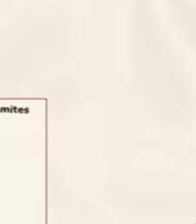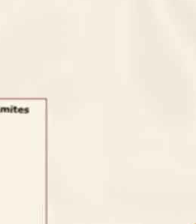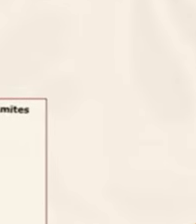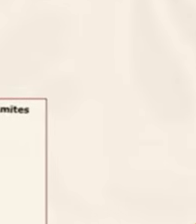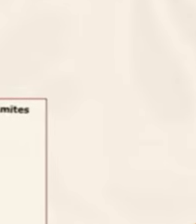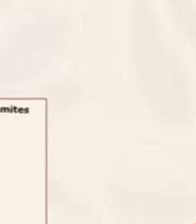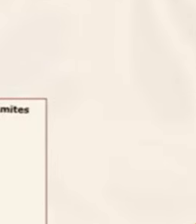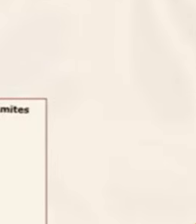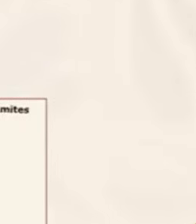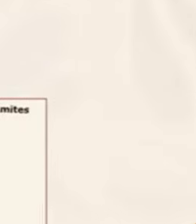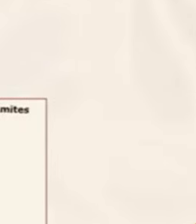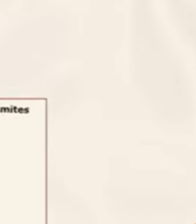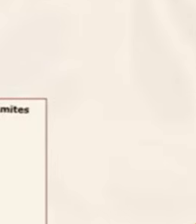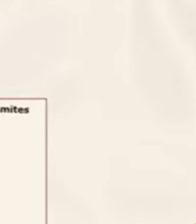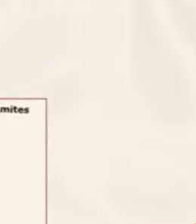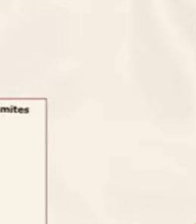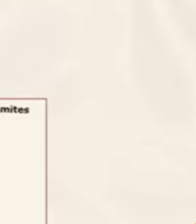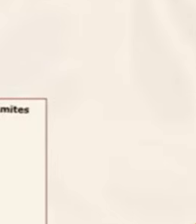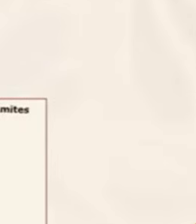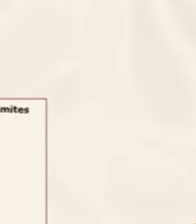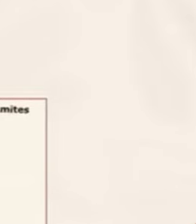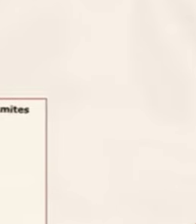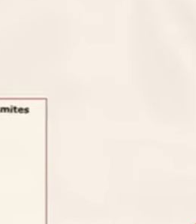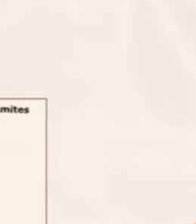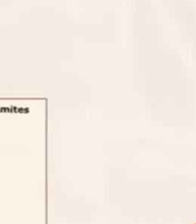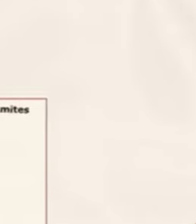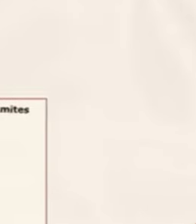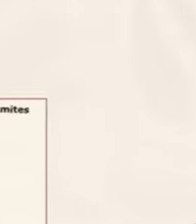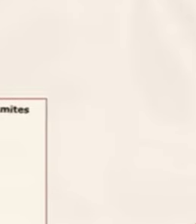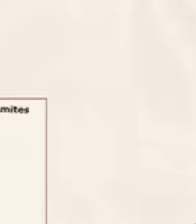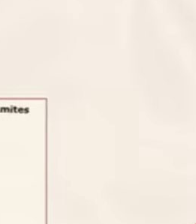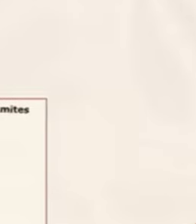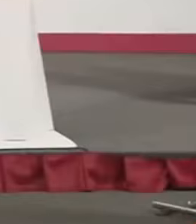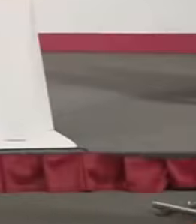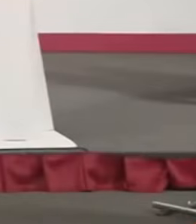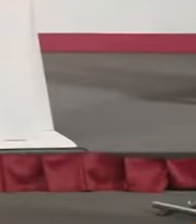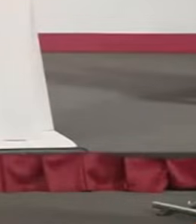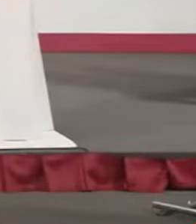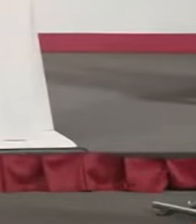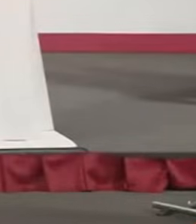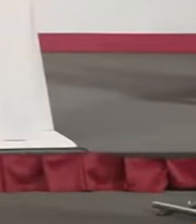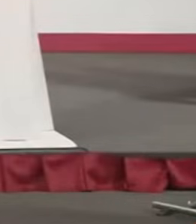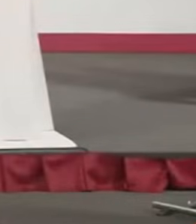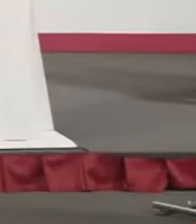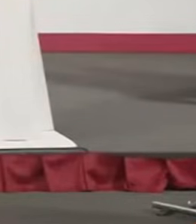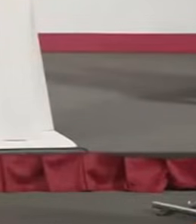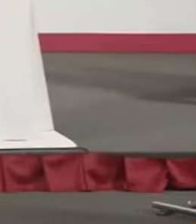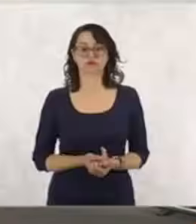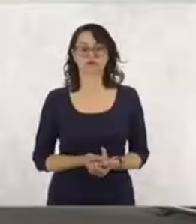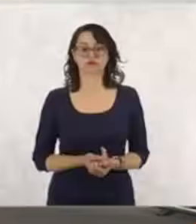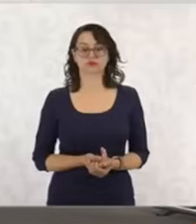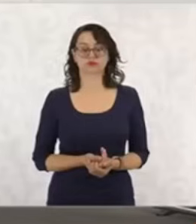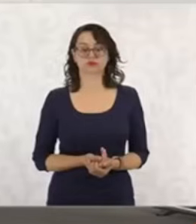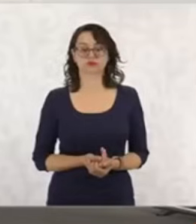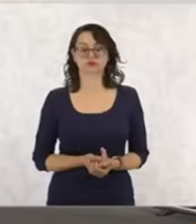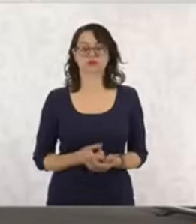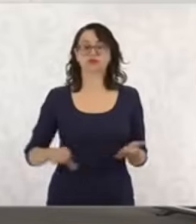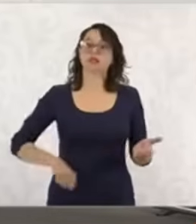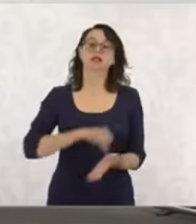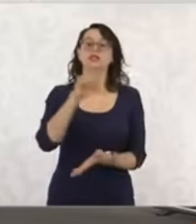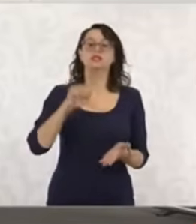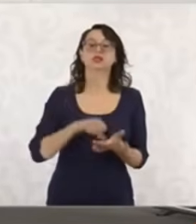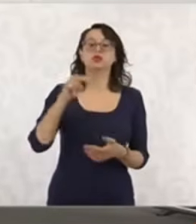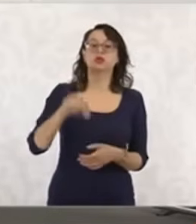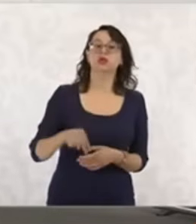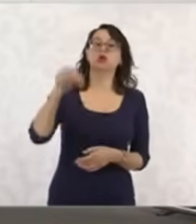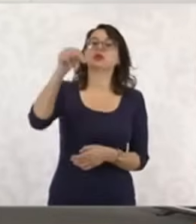decir, donde no hay agua, ¿no? Ahí es donde más encontramos este tipo de casos. Se repiten en el centro y en el norte del país. Pasamos a